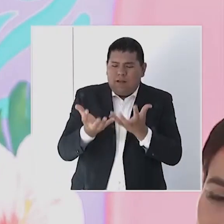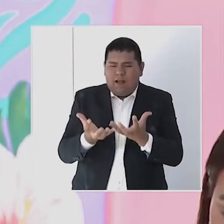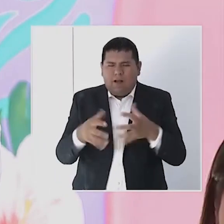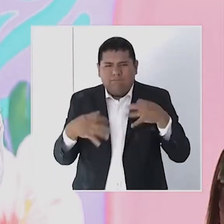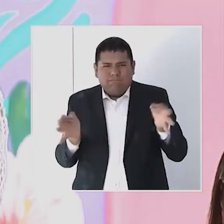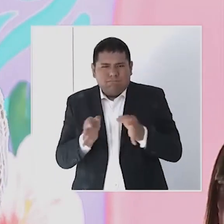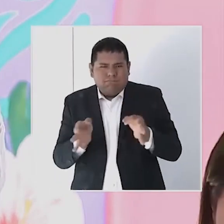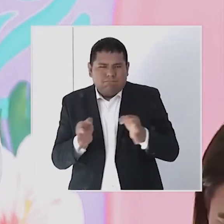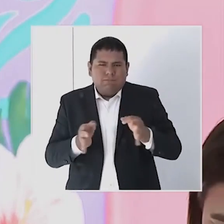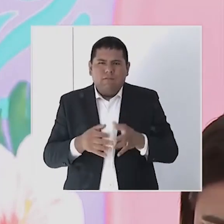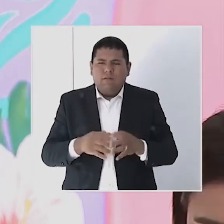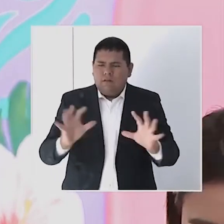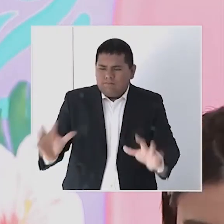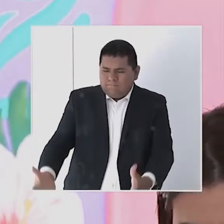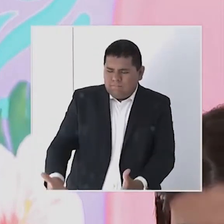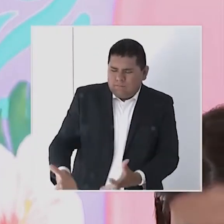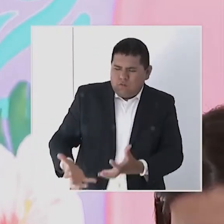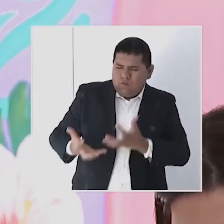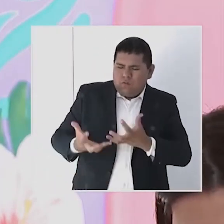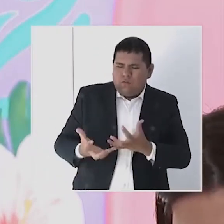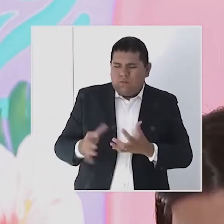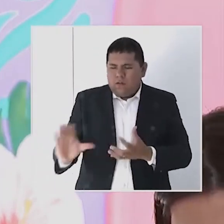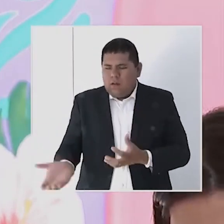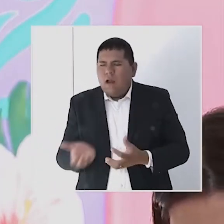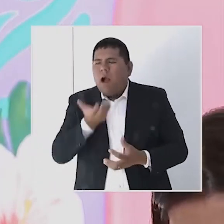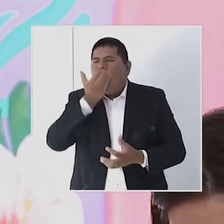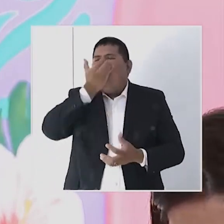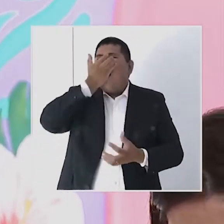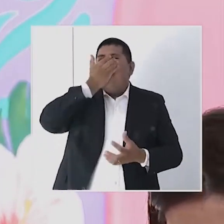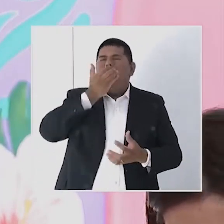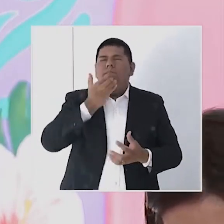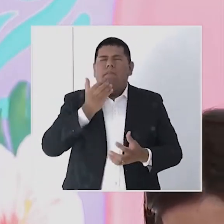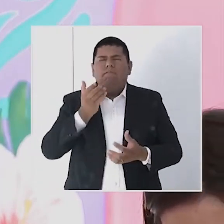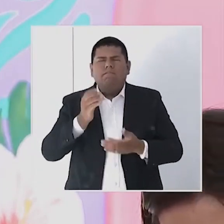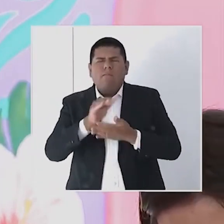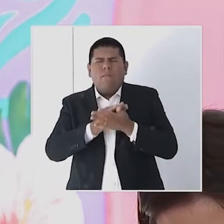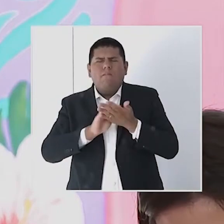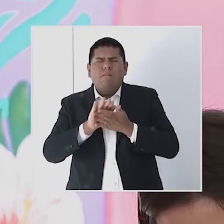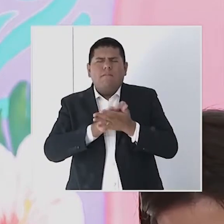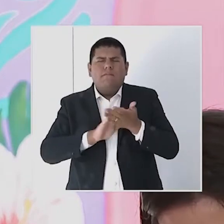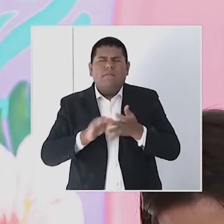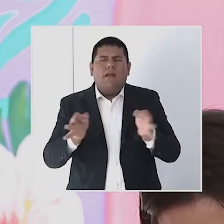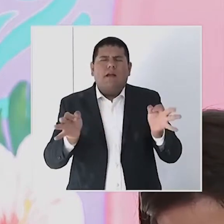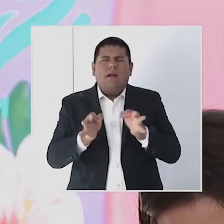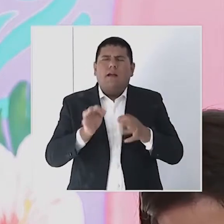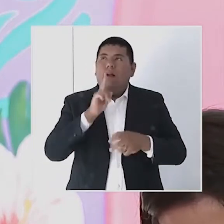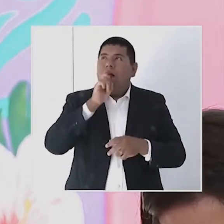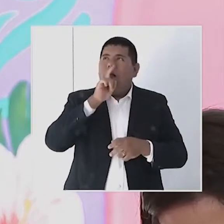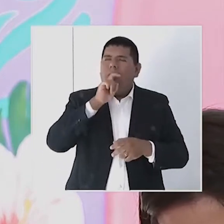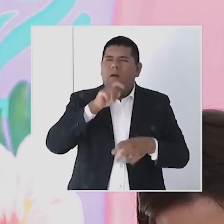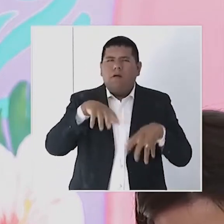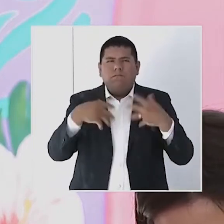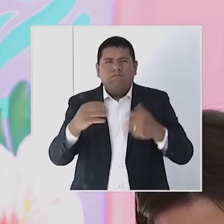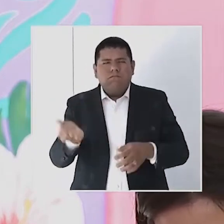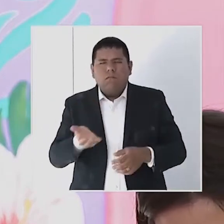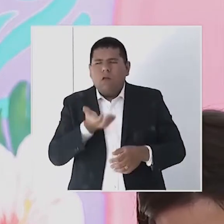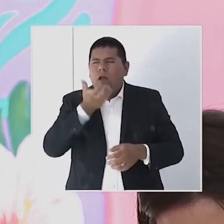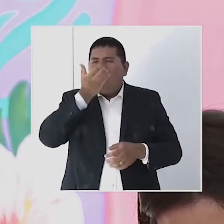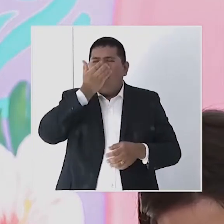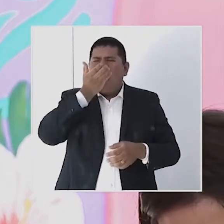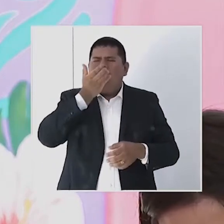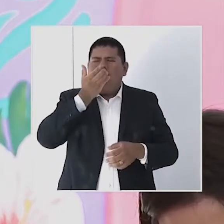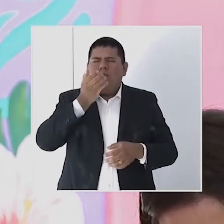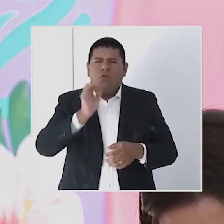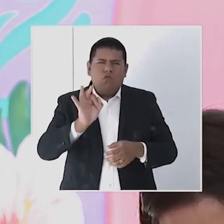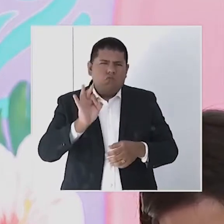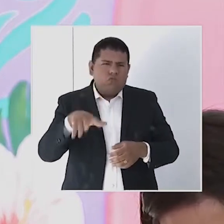atraparlas, un buen puño a la boca para saber, para al fin conocer el sabor de